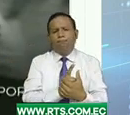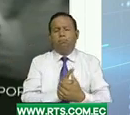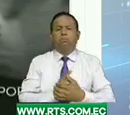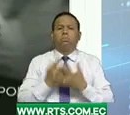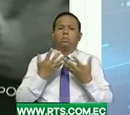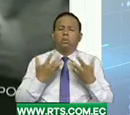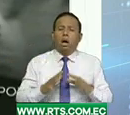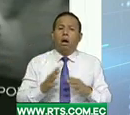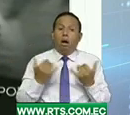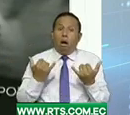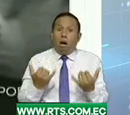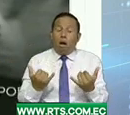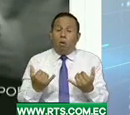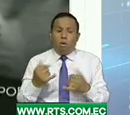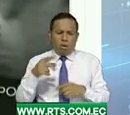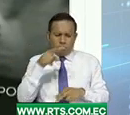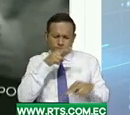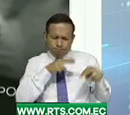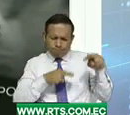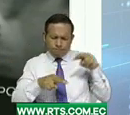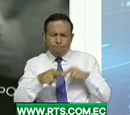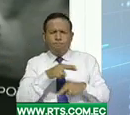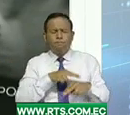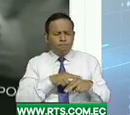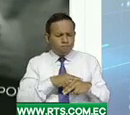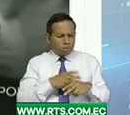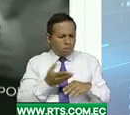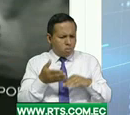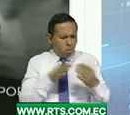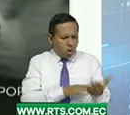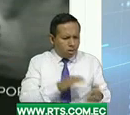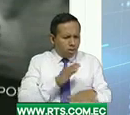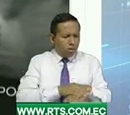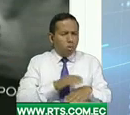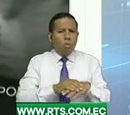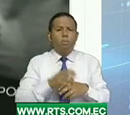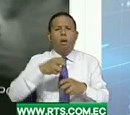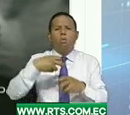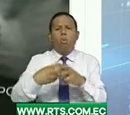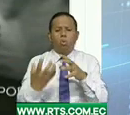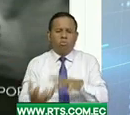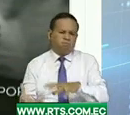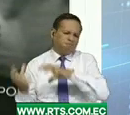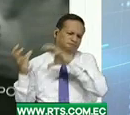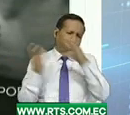autopsia determinó muerte violenta por golpes de objeto contundente.